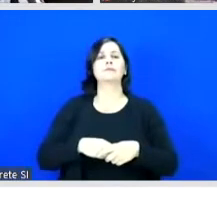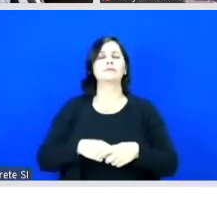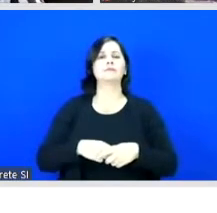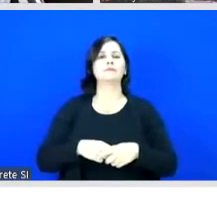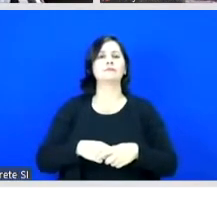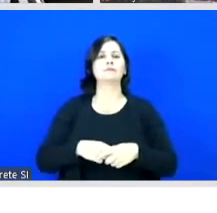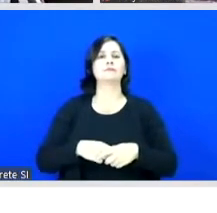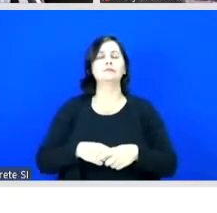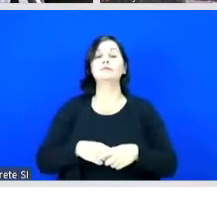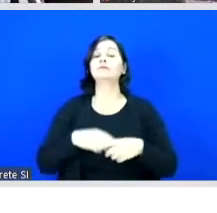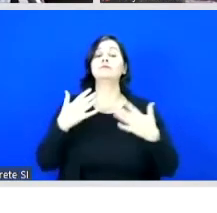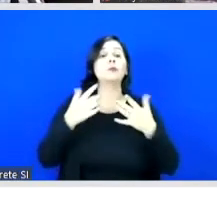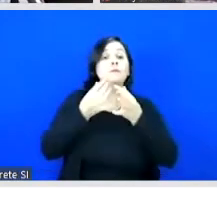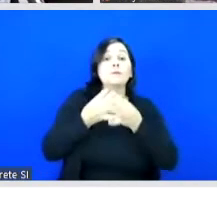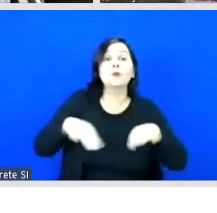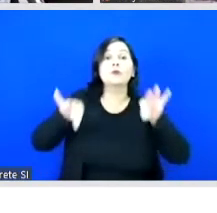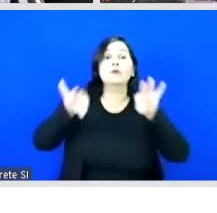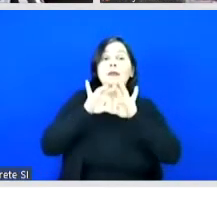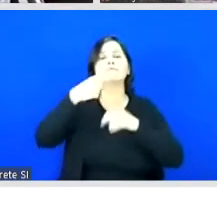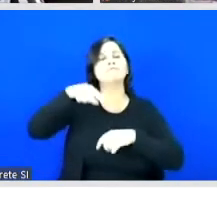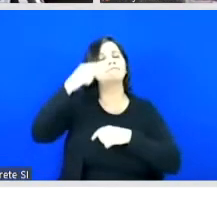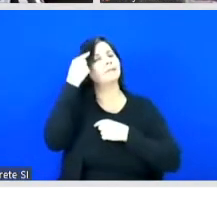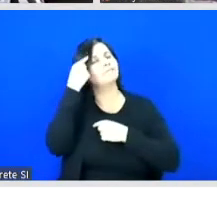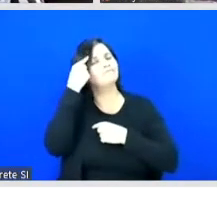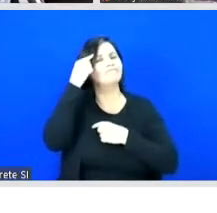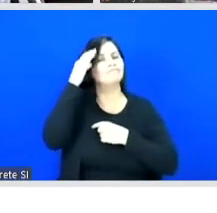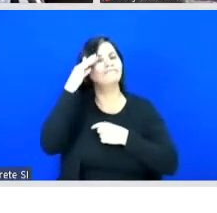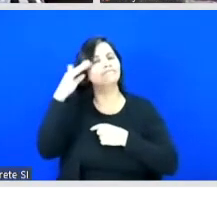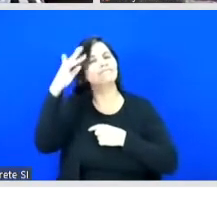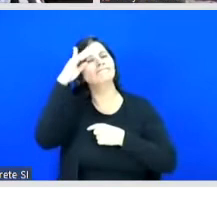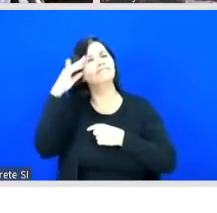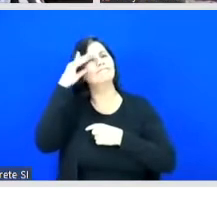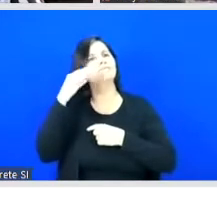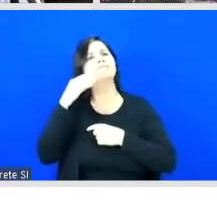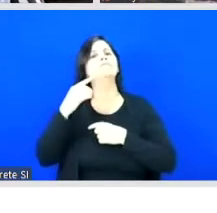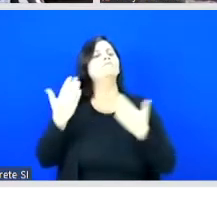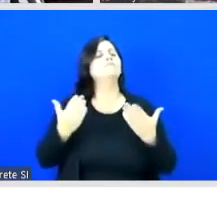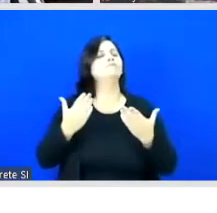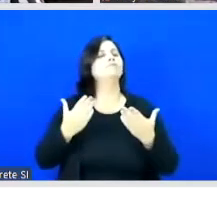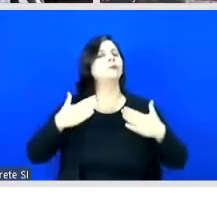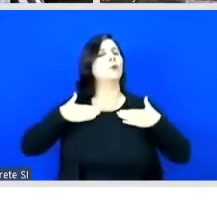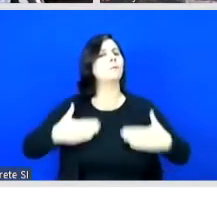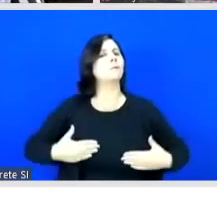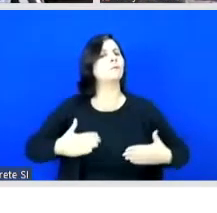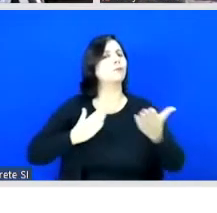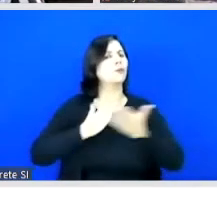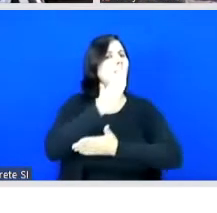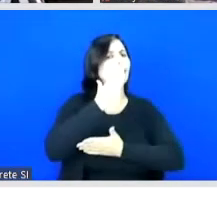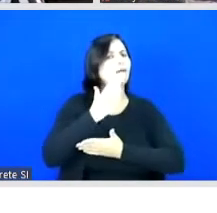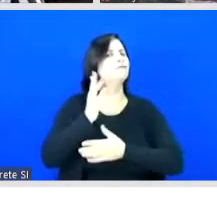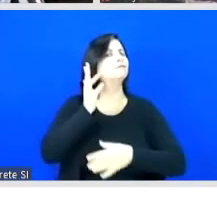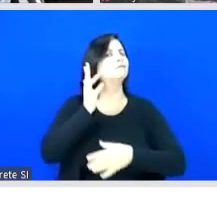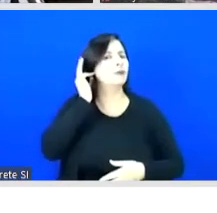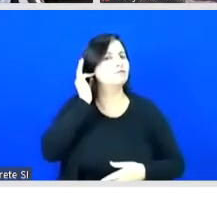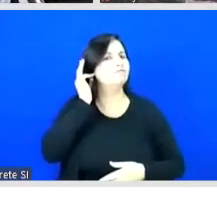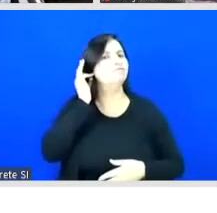pensar en que se incorpore la perspectiva de los derechos humanos de las mujeres y de las niñas en las políticas públicas, en